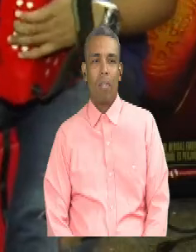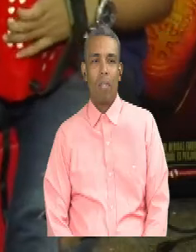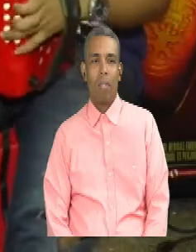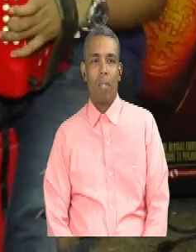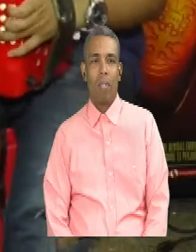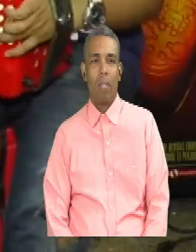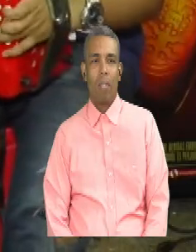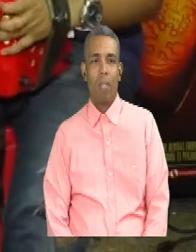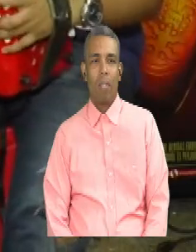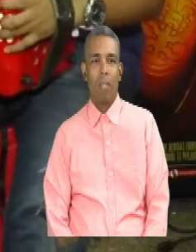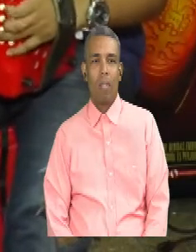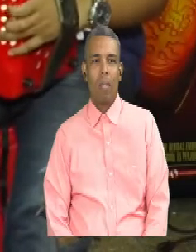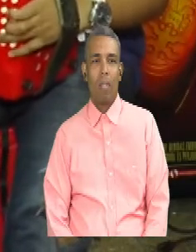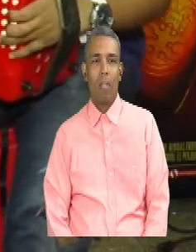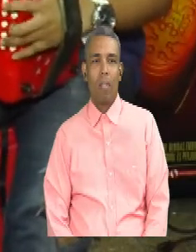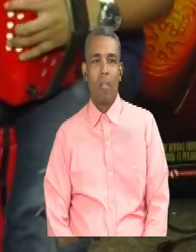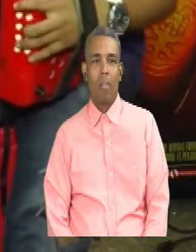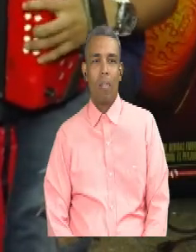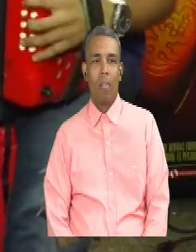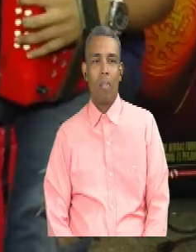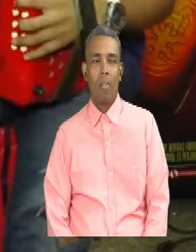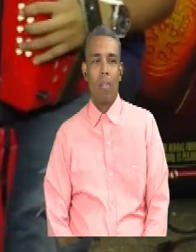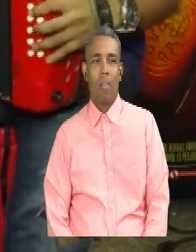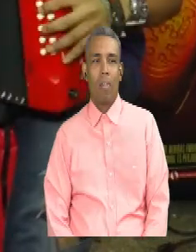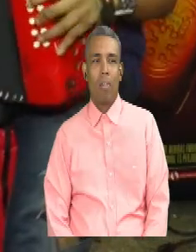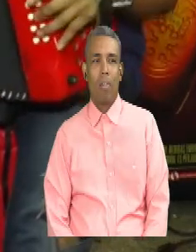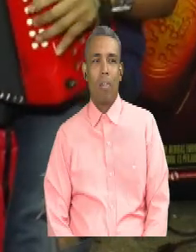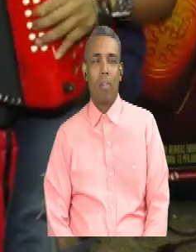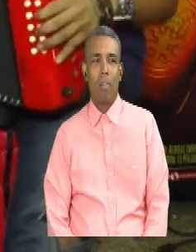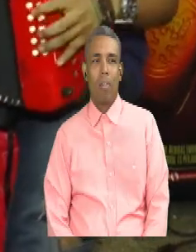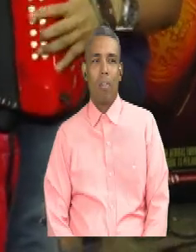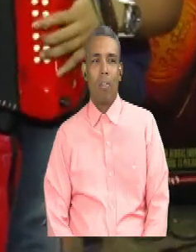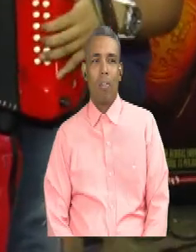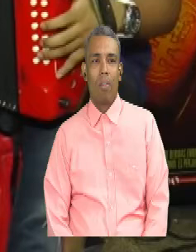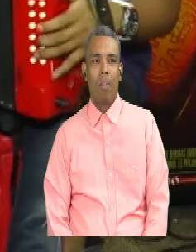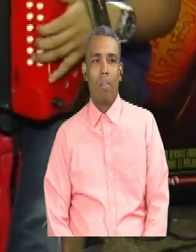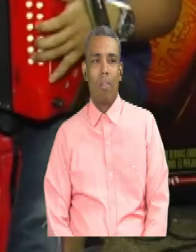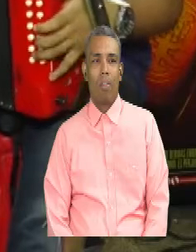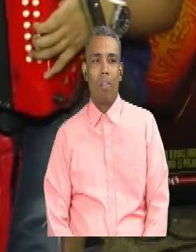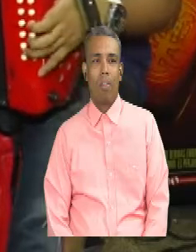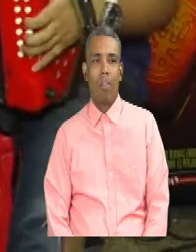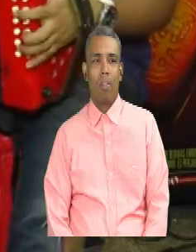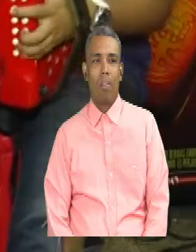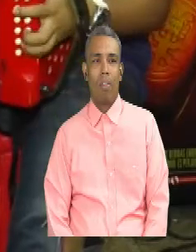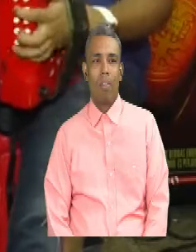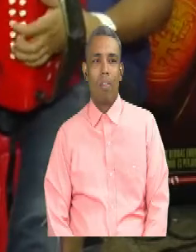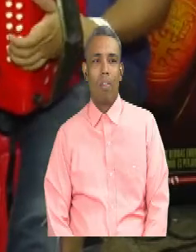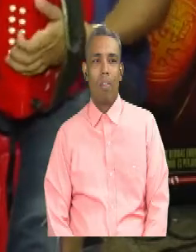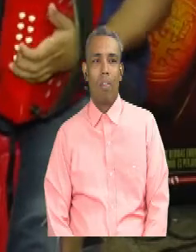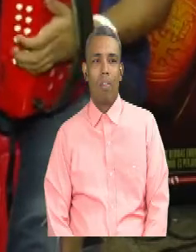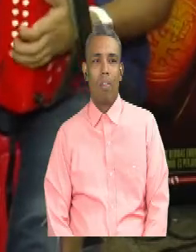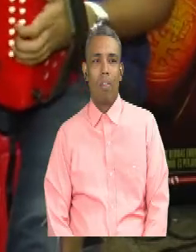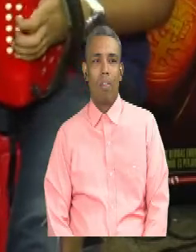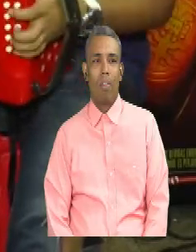tanto sufrimiento, con amarguras y tormentos, me acompaña ya en la sierra. ¡Ay!